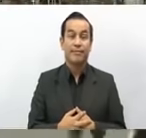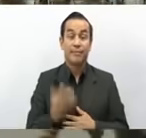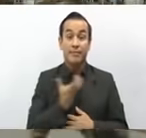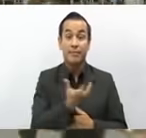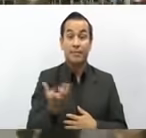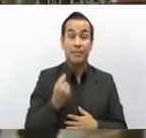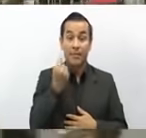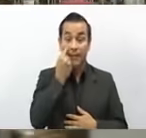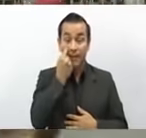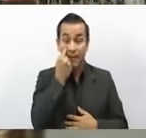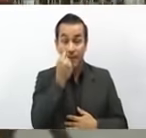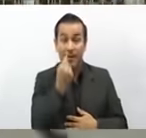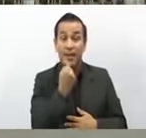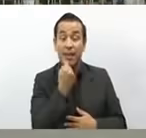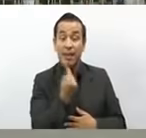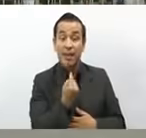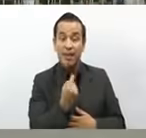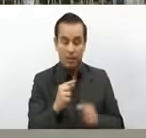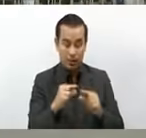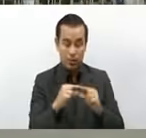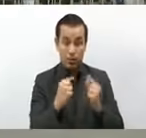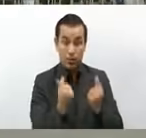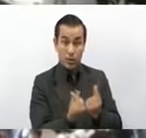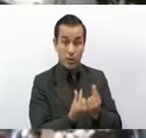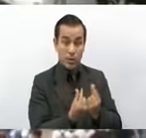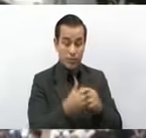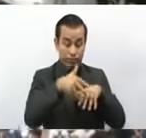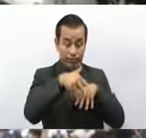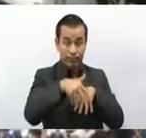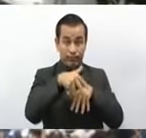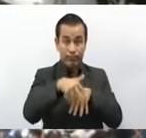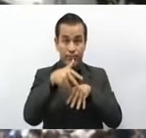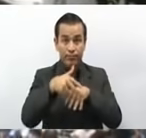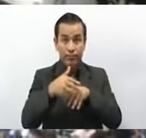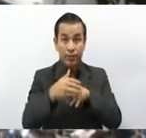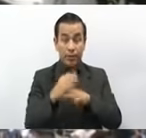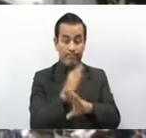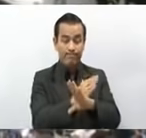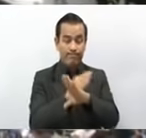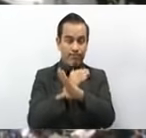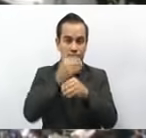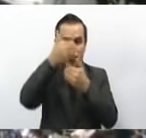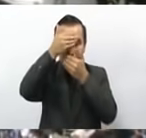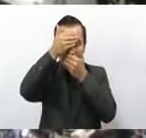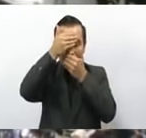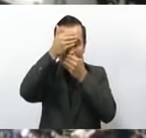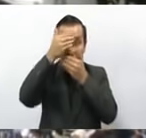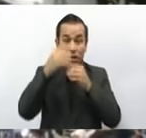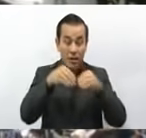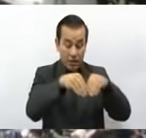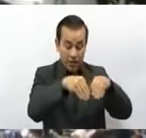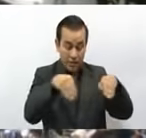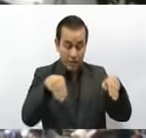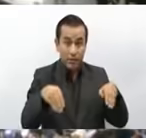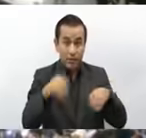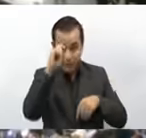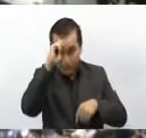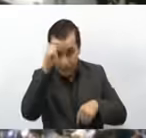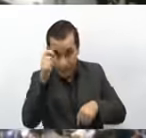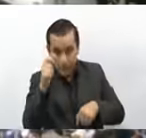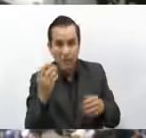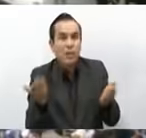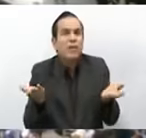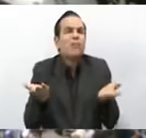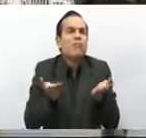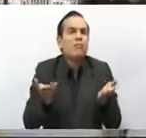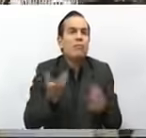Apreciemos a los elementos del Comando Especial Antiterrorista desfilando frente a la Tribuna de Honor. Estos